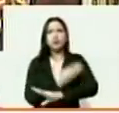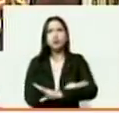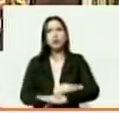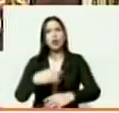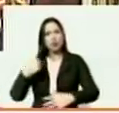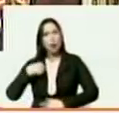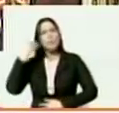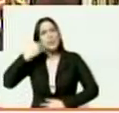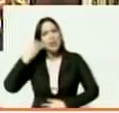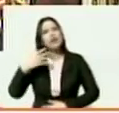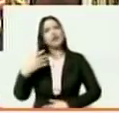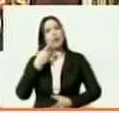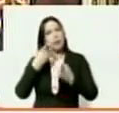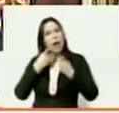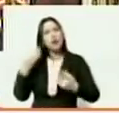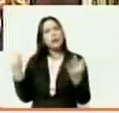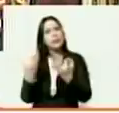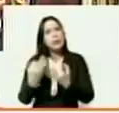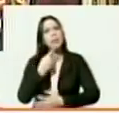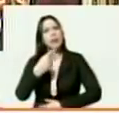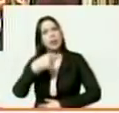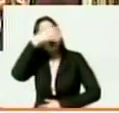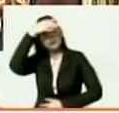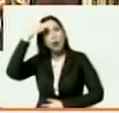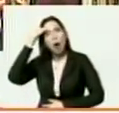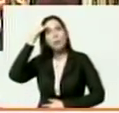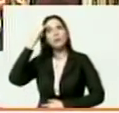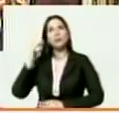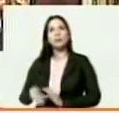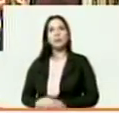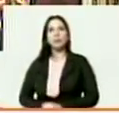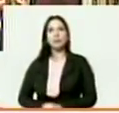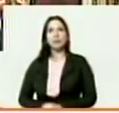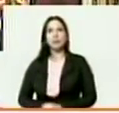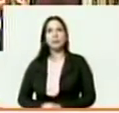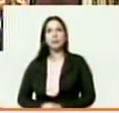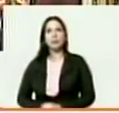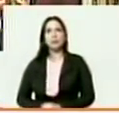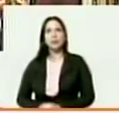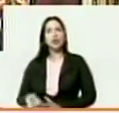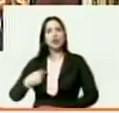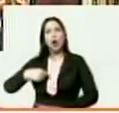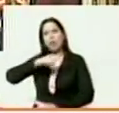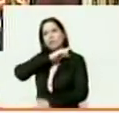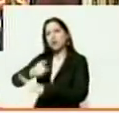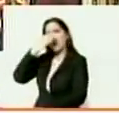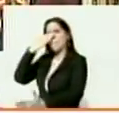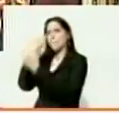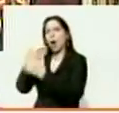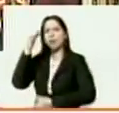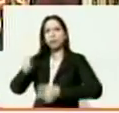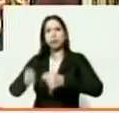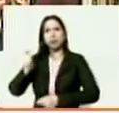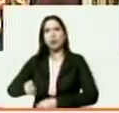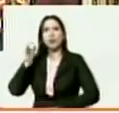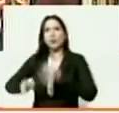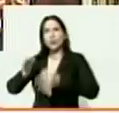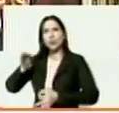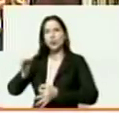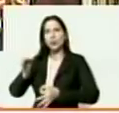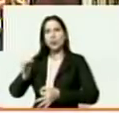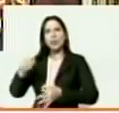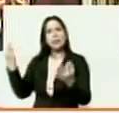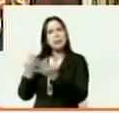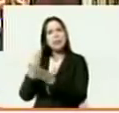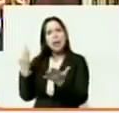en el diálogo y siempre le diré a Donald Trump, así lo esté demandando ante la Corte Penal, siempre le diré,